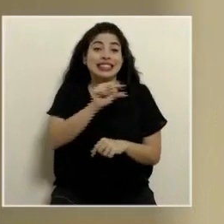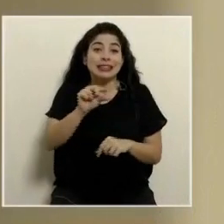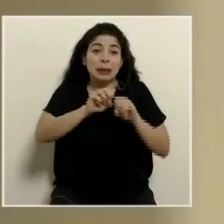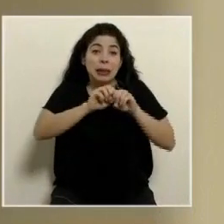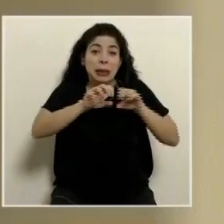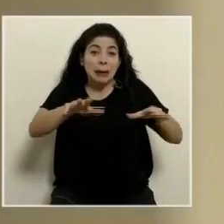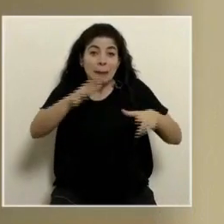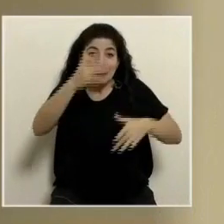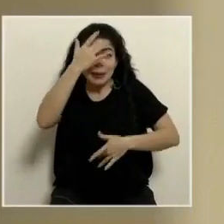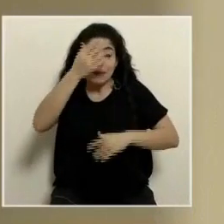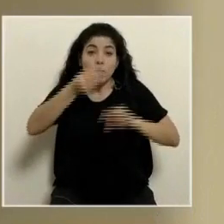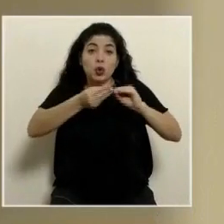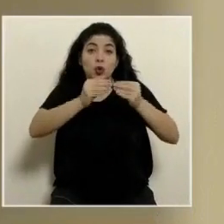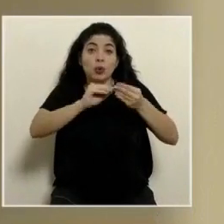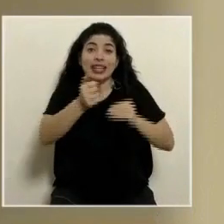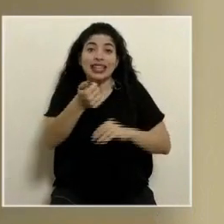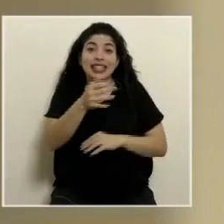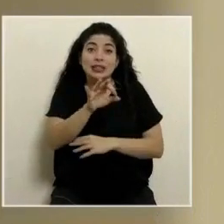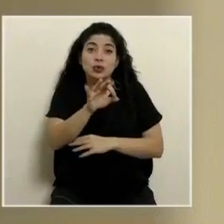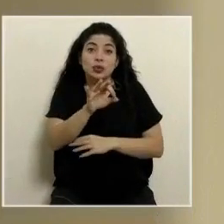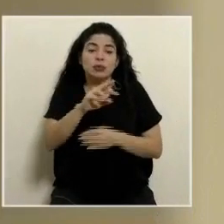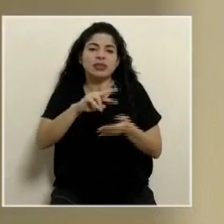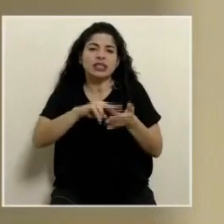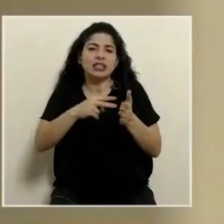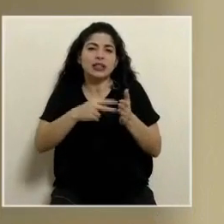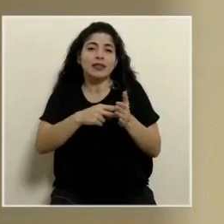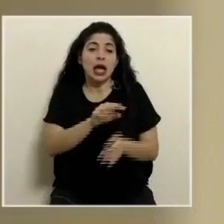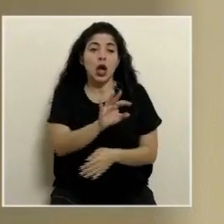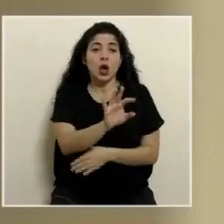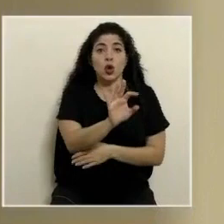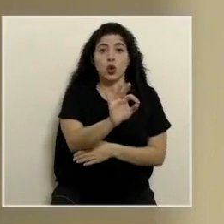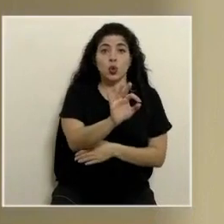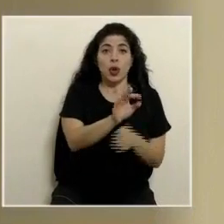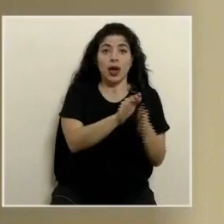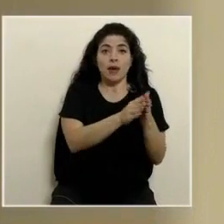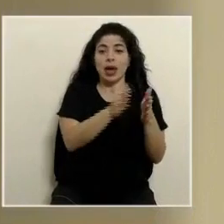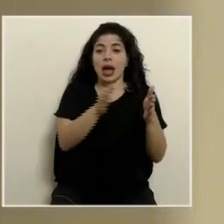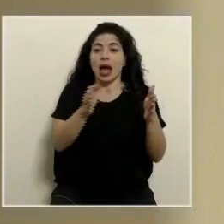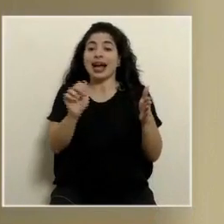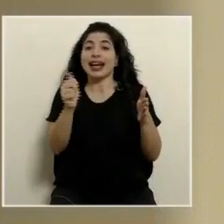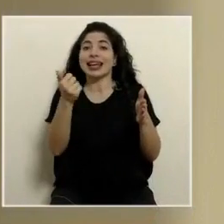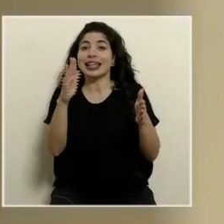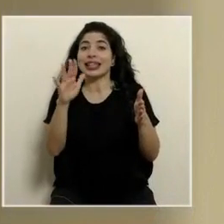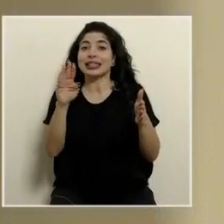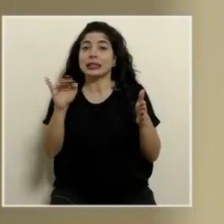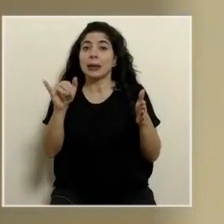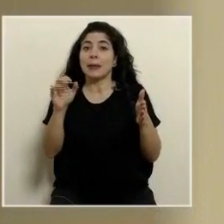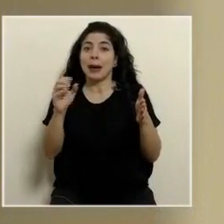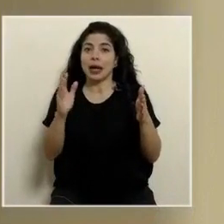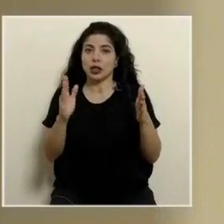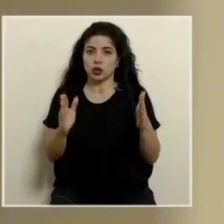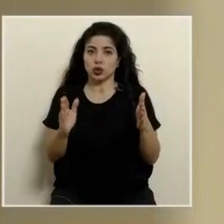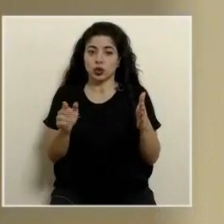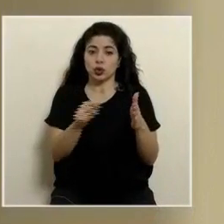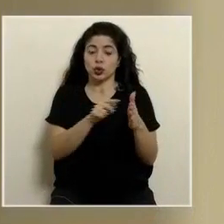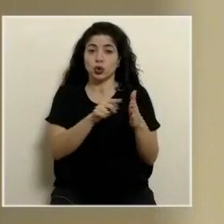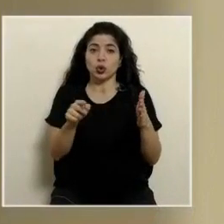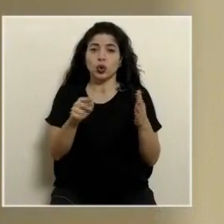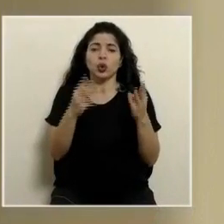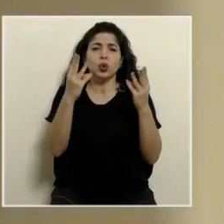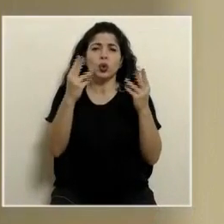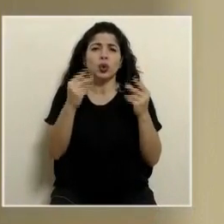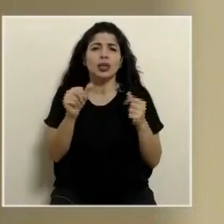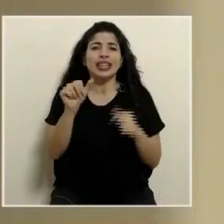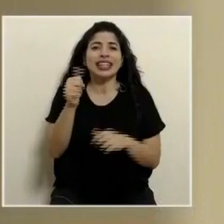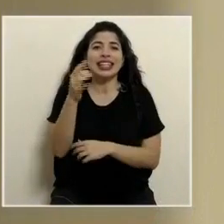epidemiológica 19, que contempla desde el 9 al 15 de mayo, tuvimos un registro de